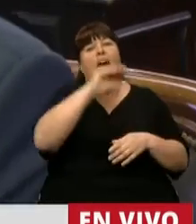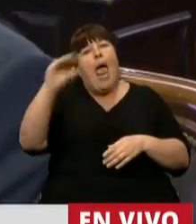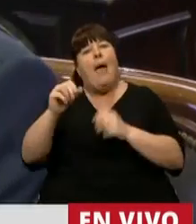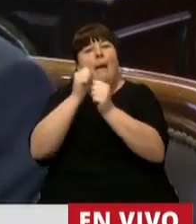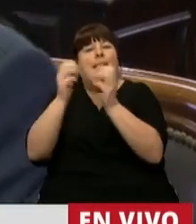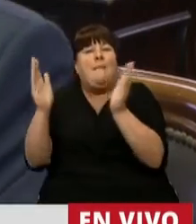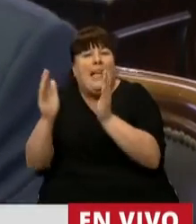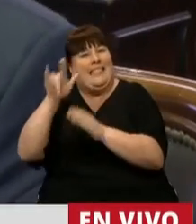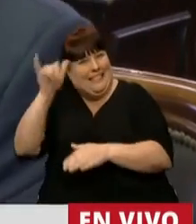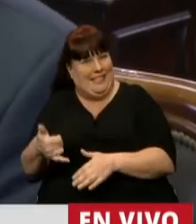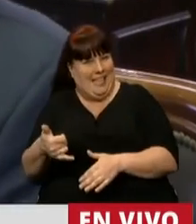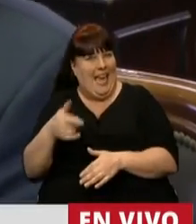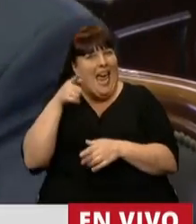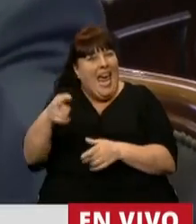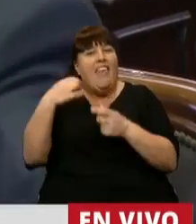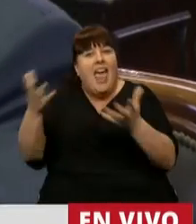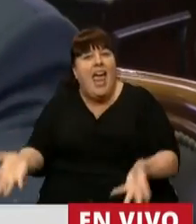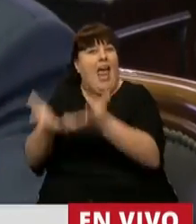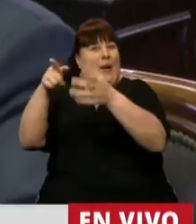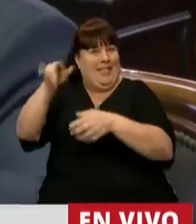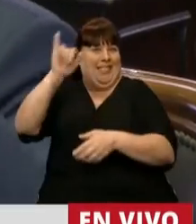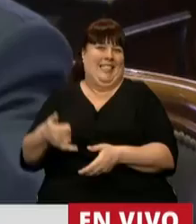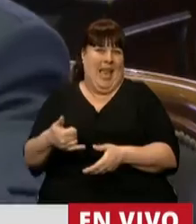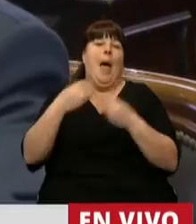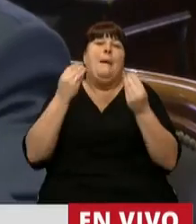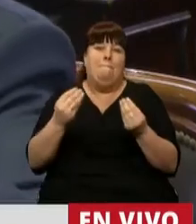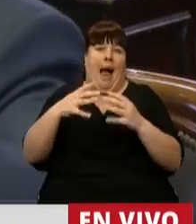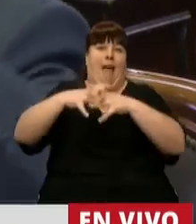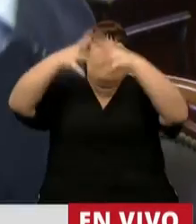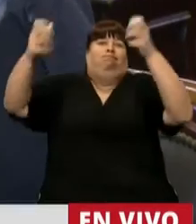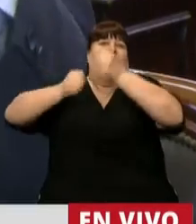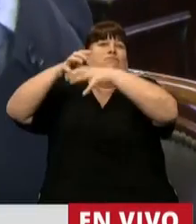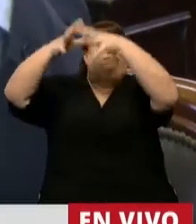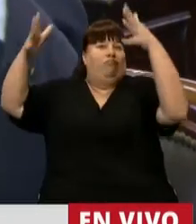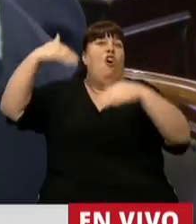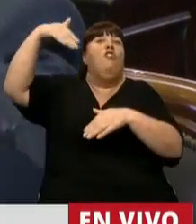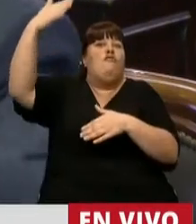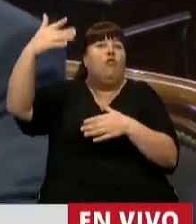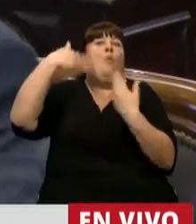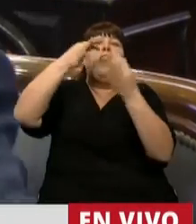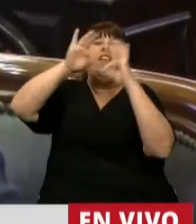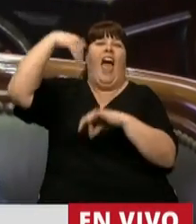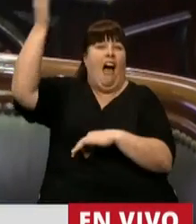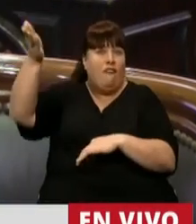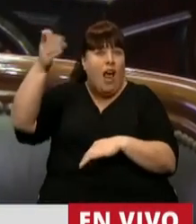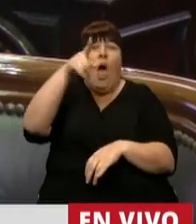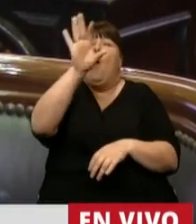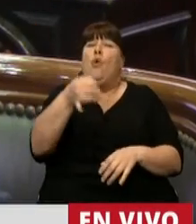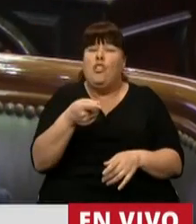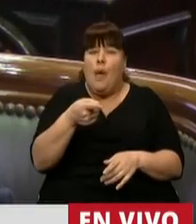los emprendedores más chicos, porque es a los que hay que levantar para que se hagan grandes y en determinado momento puedan exportar. ¿Ahora sabe